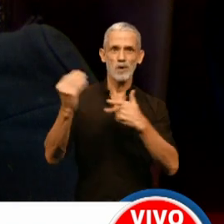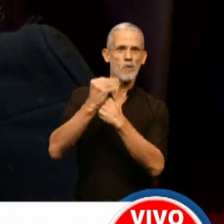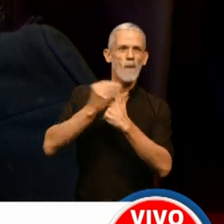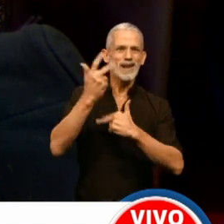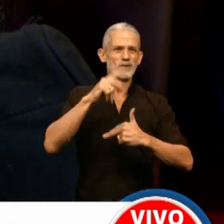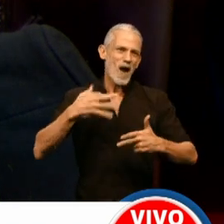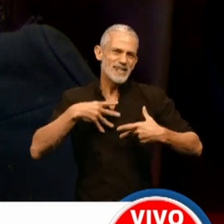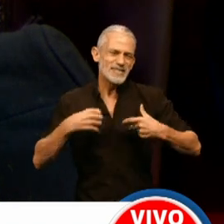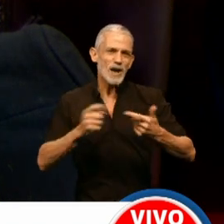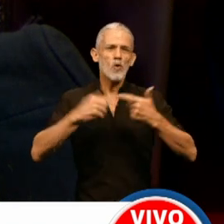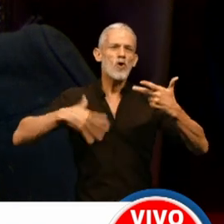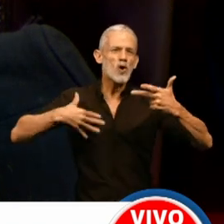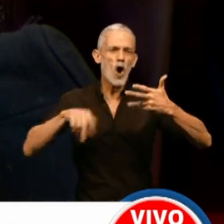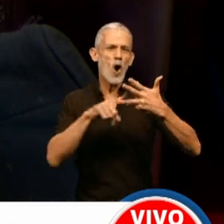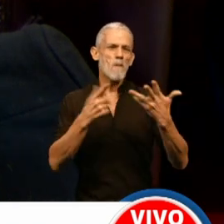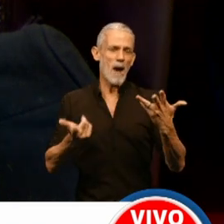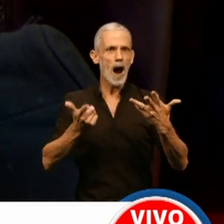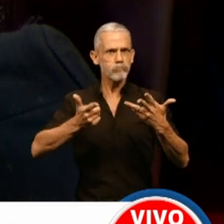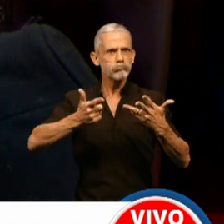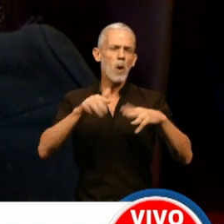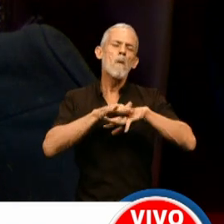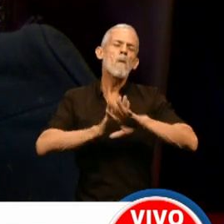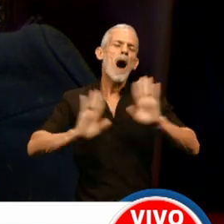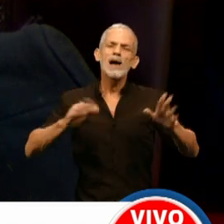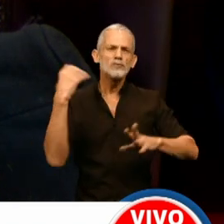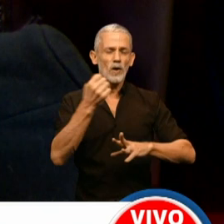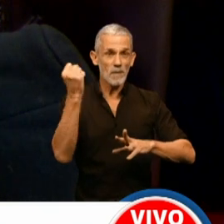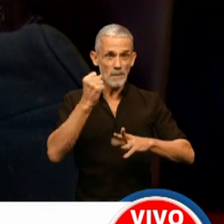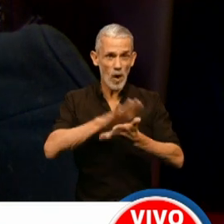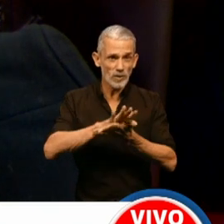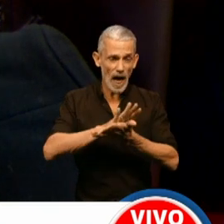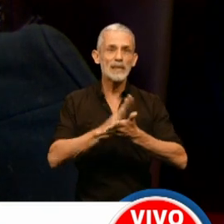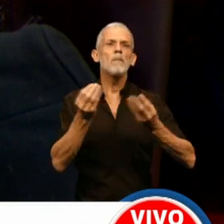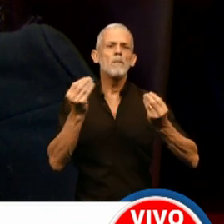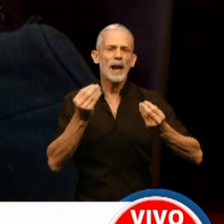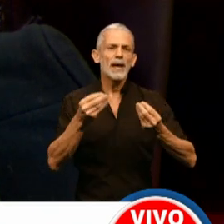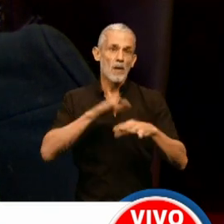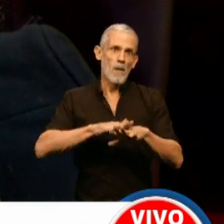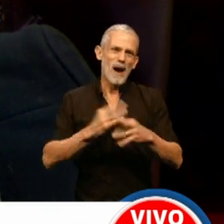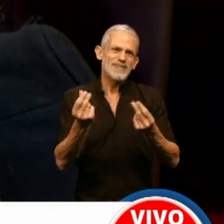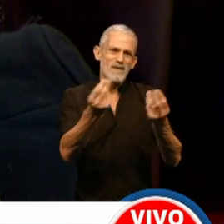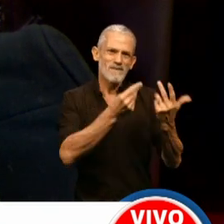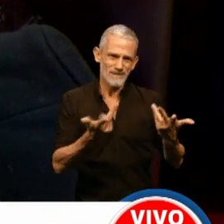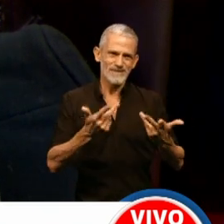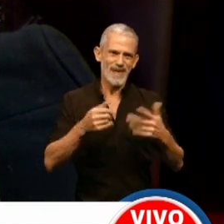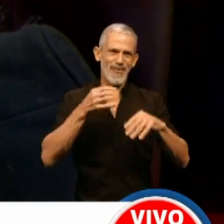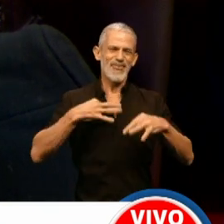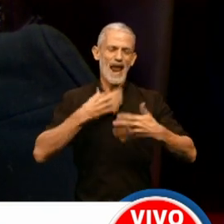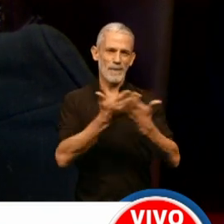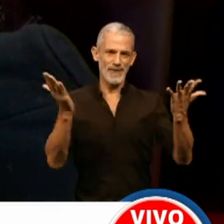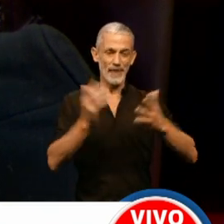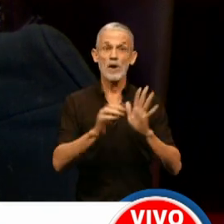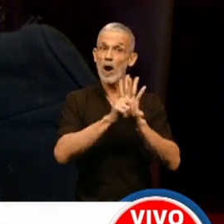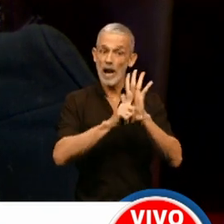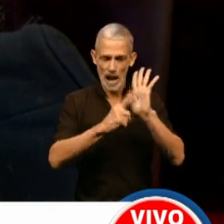a ropa estamos hablando de algo tan básico y tan determinante como la base material de una vida pero esta